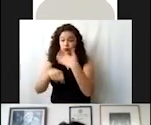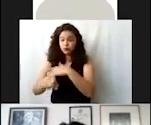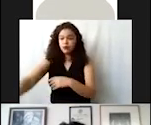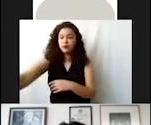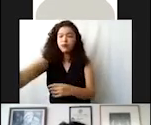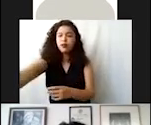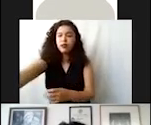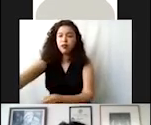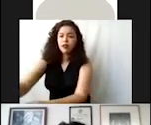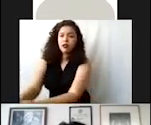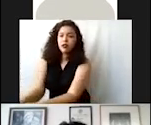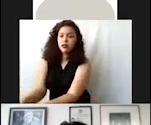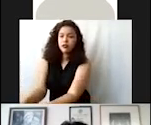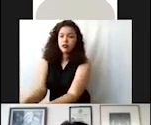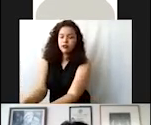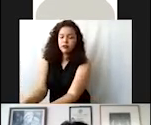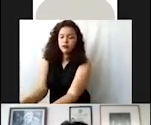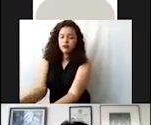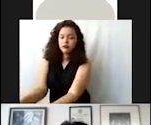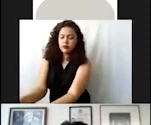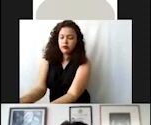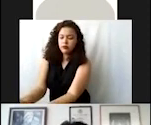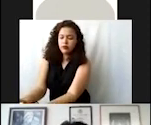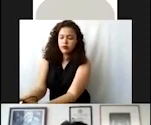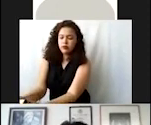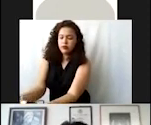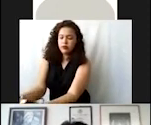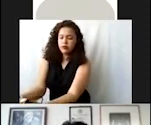por la presunción del delito de defraudación fiscal.